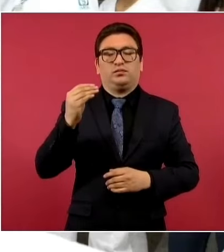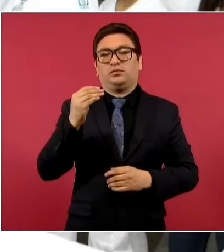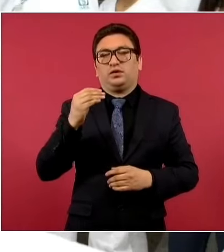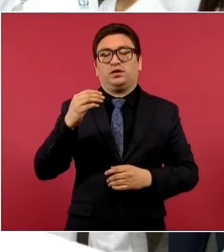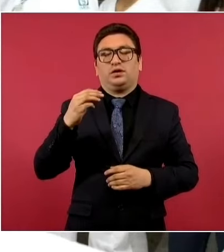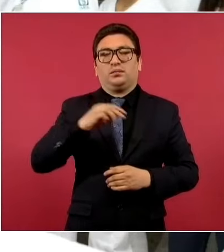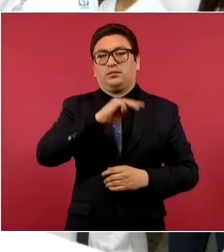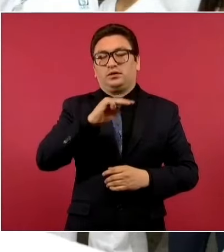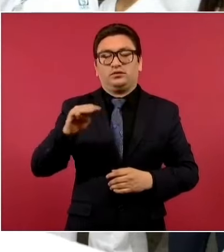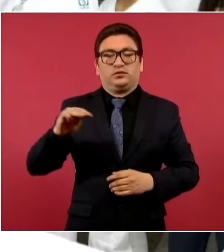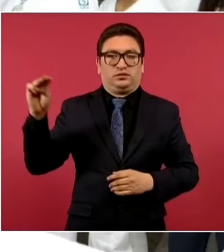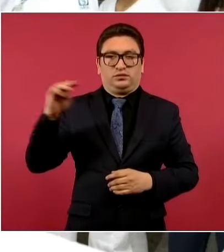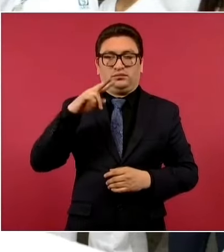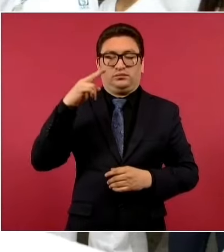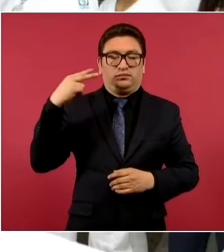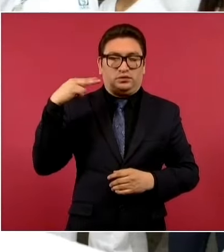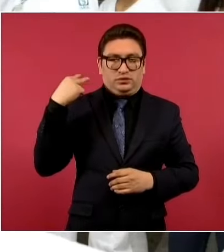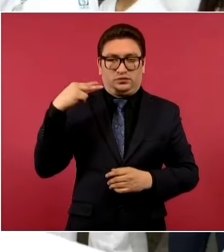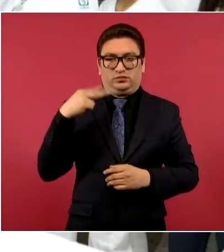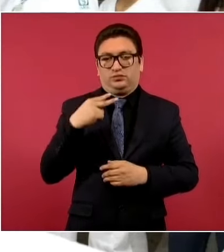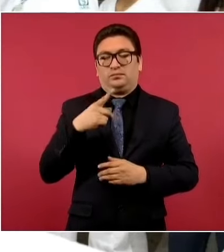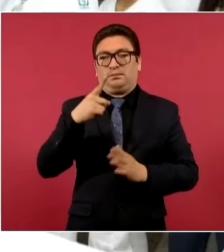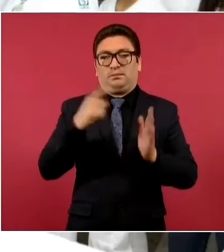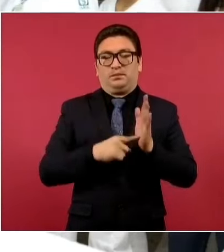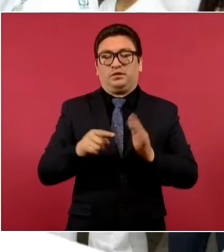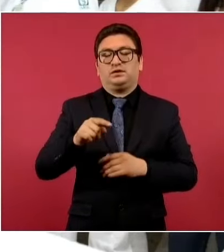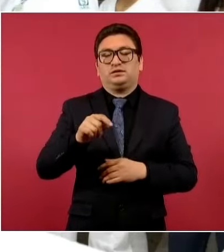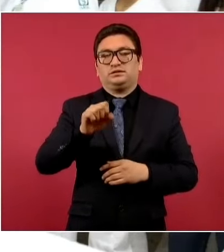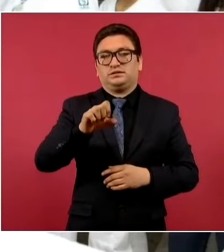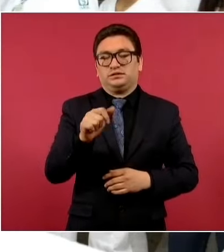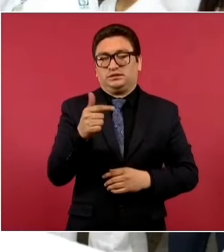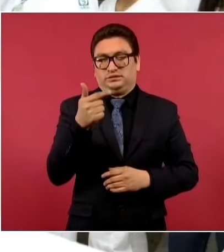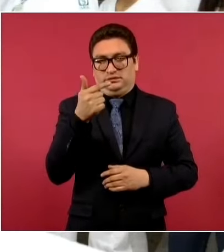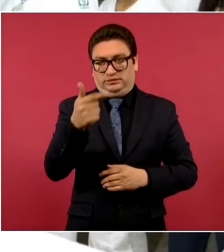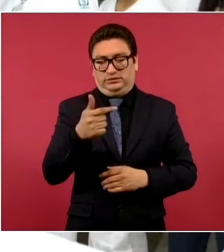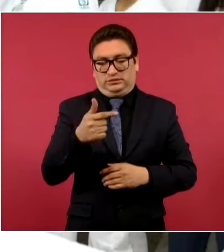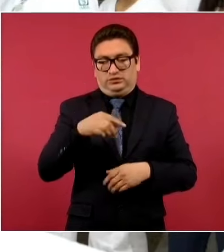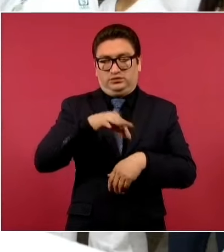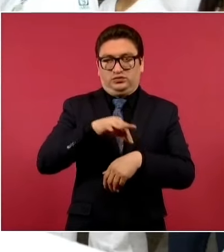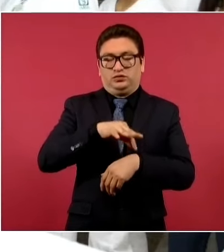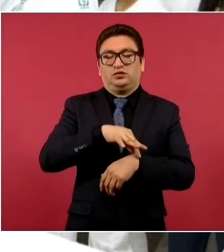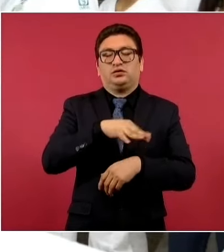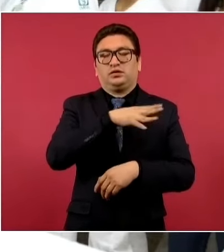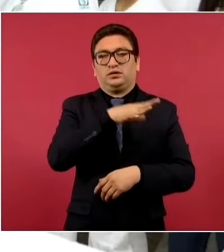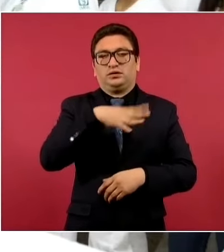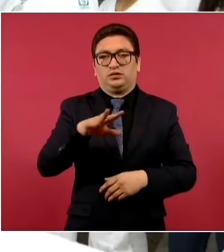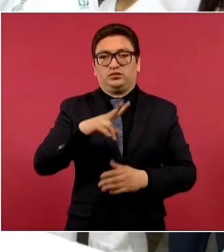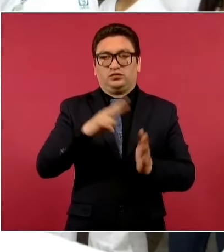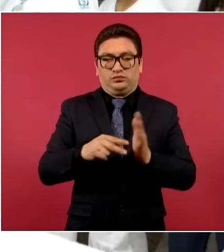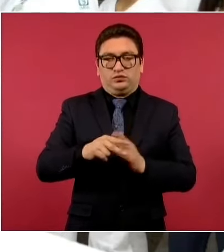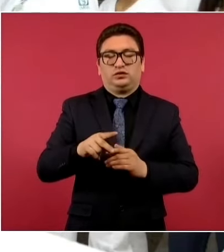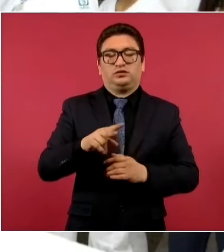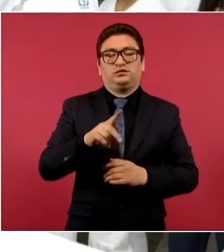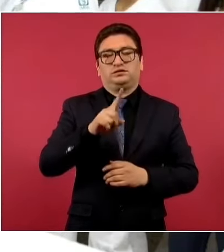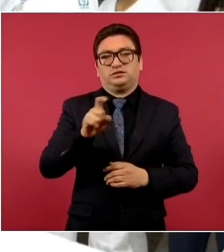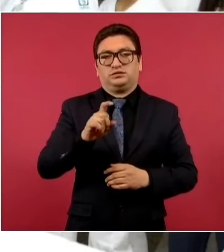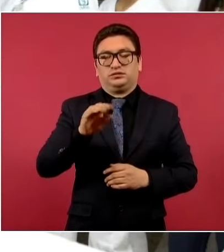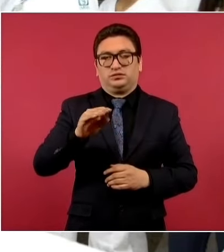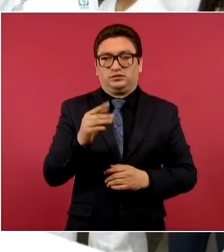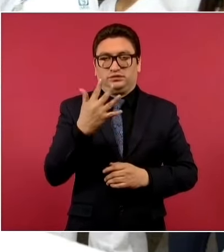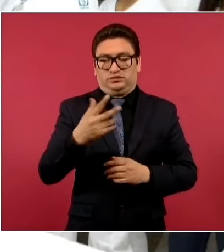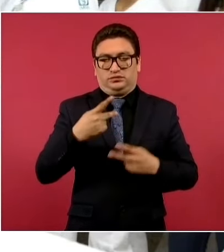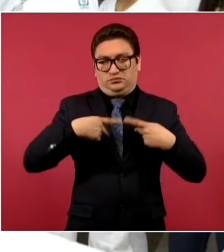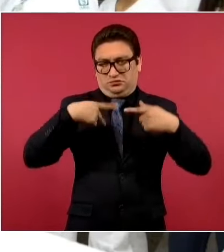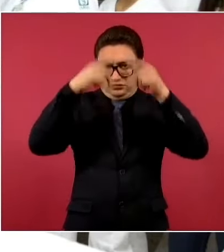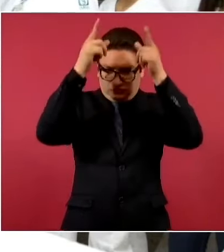y en Veracruz. Se tratará de 1,067 posiciones de médicos generales, 2,195 de personal de enfermería,